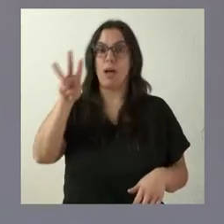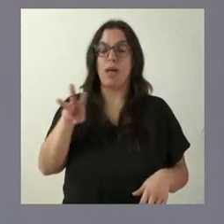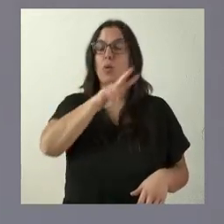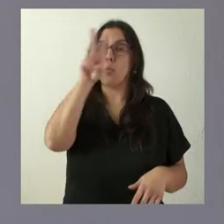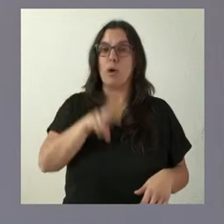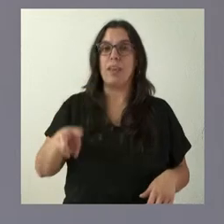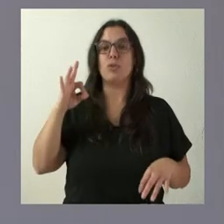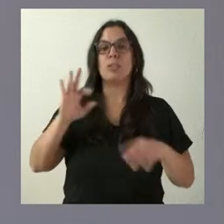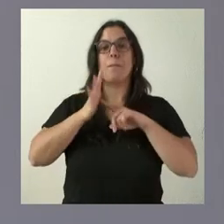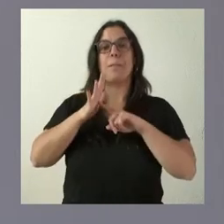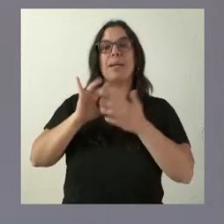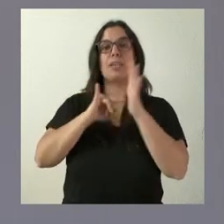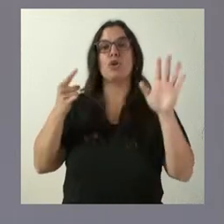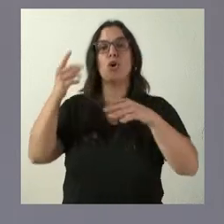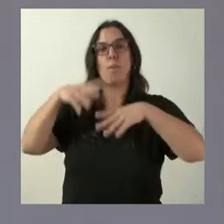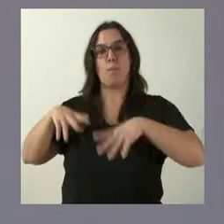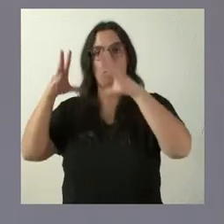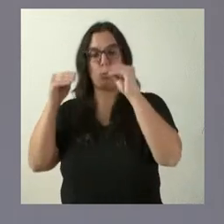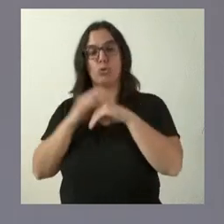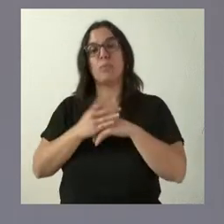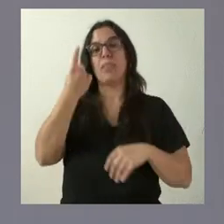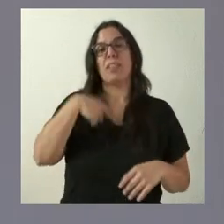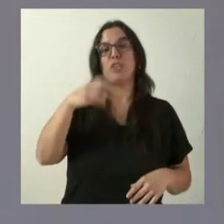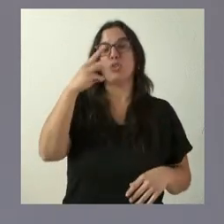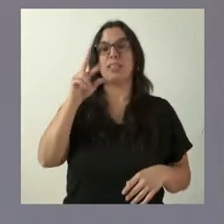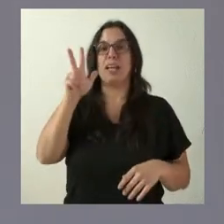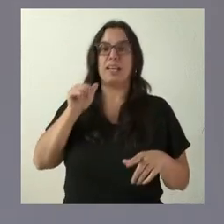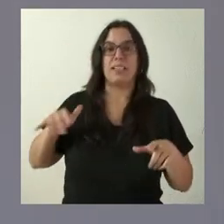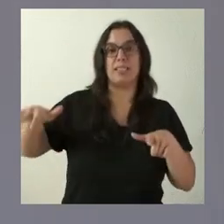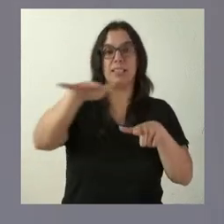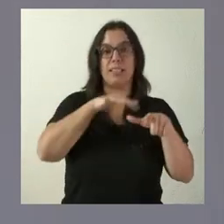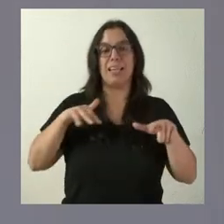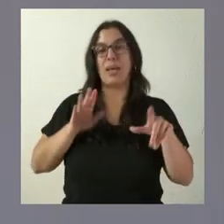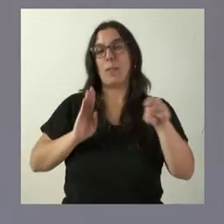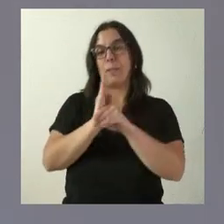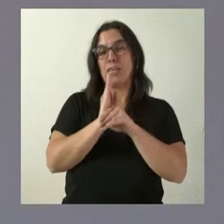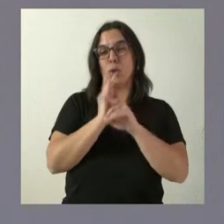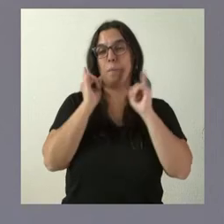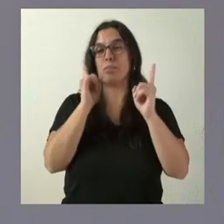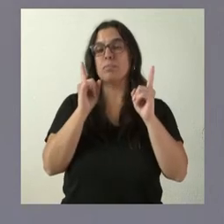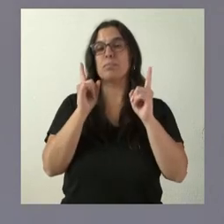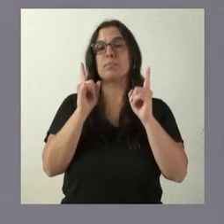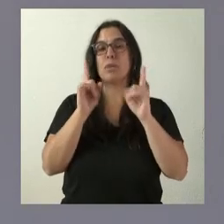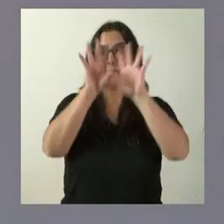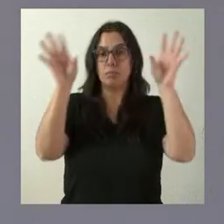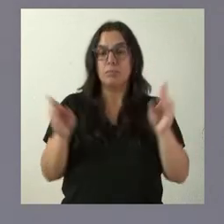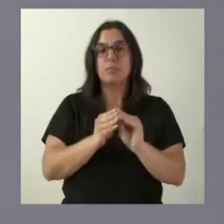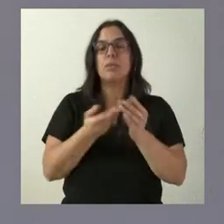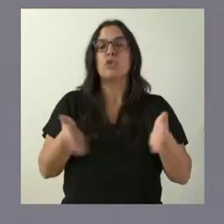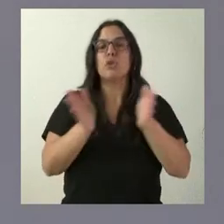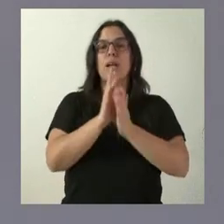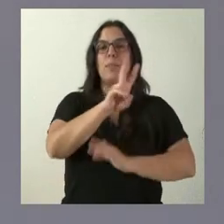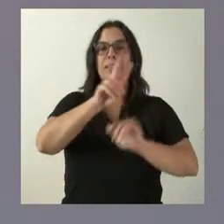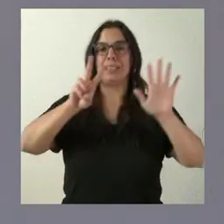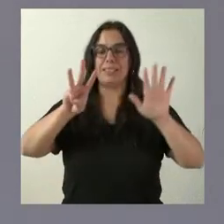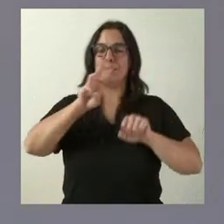Burgos. Son 130 hectáreas. La inversión prevista global, estamos hablando ya de 23 millones de euros, que sumado a lo que